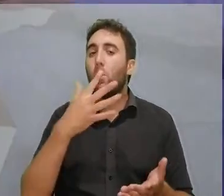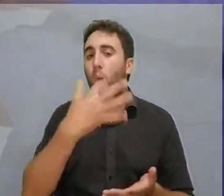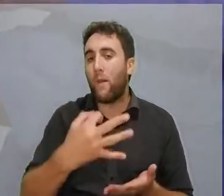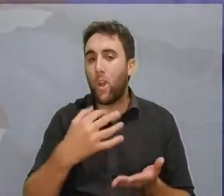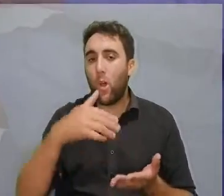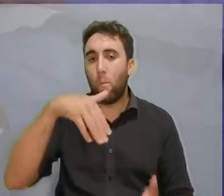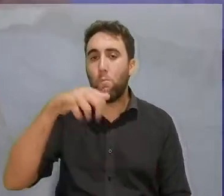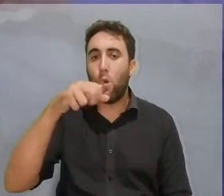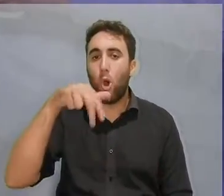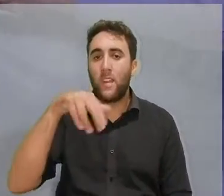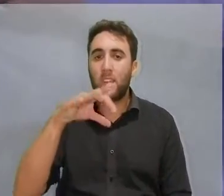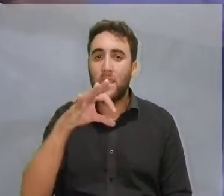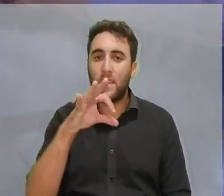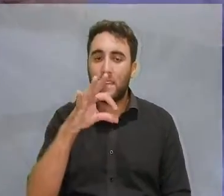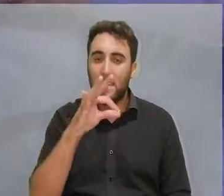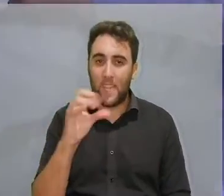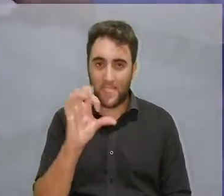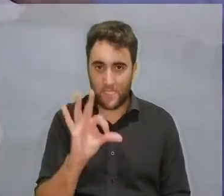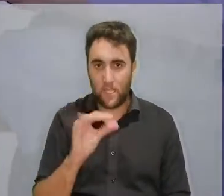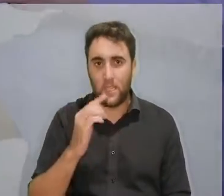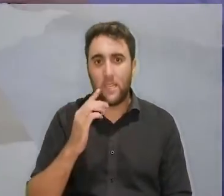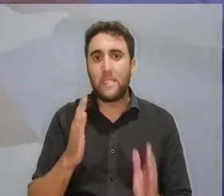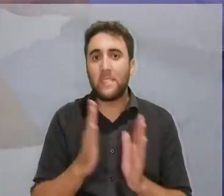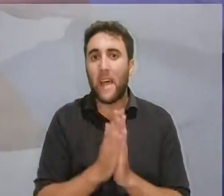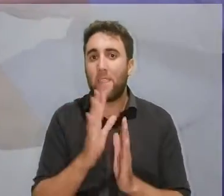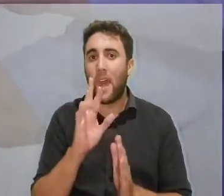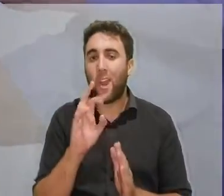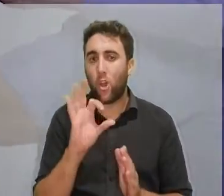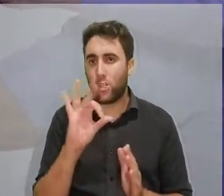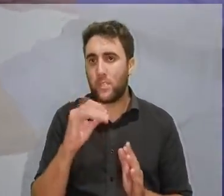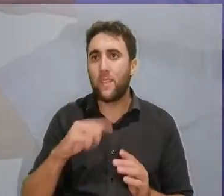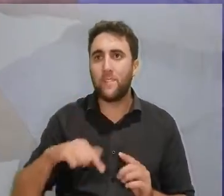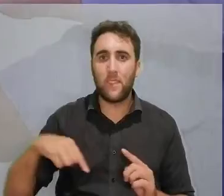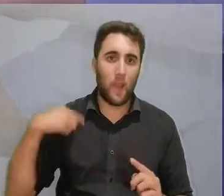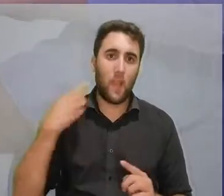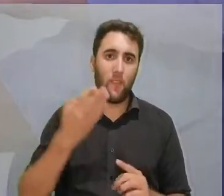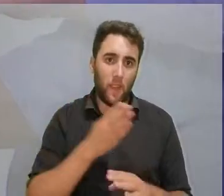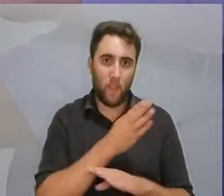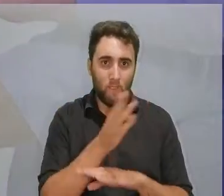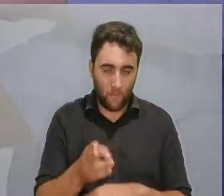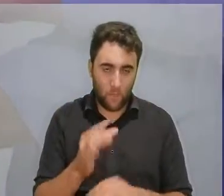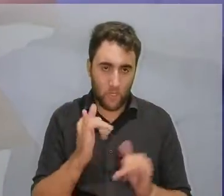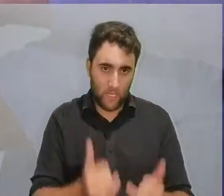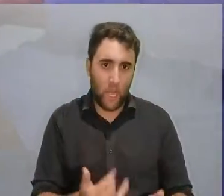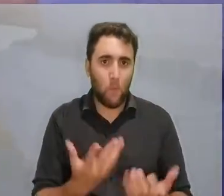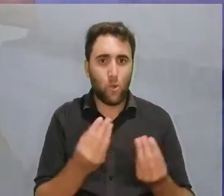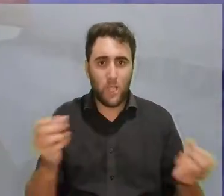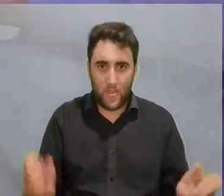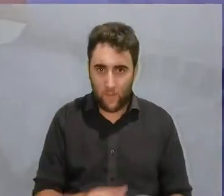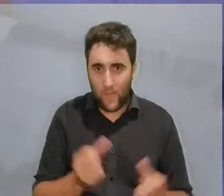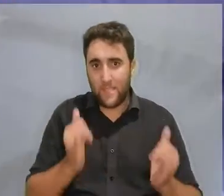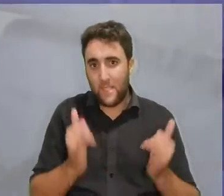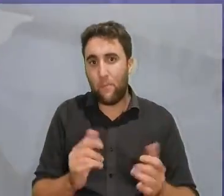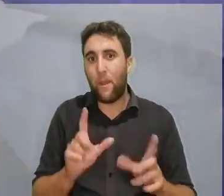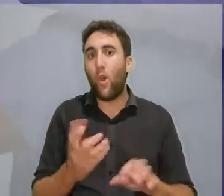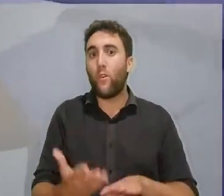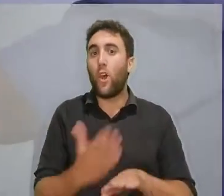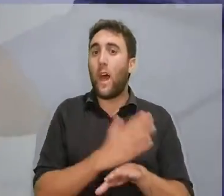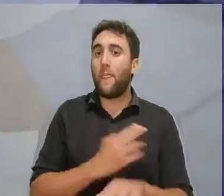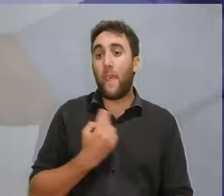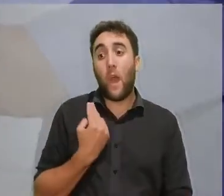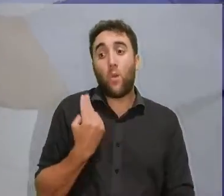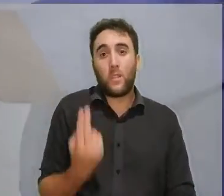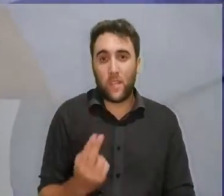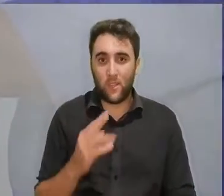Ah, Montes, perdón. Santa Rosa, creo que vamos en la semana que viene. Hay muchas actividades aquí en Canelones.